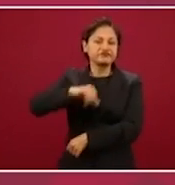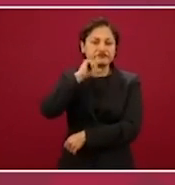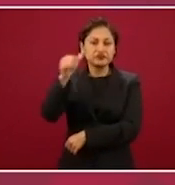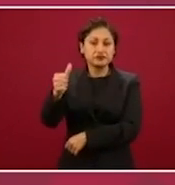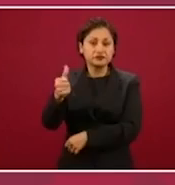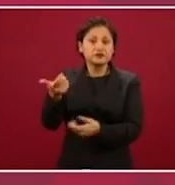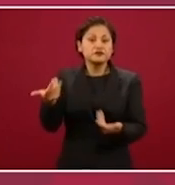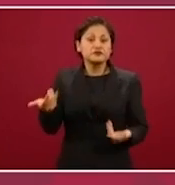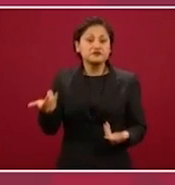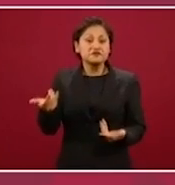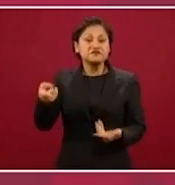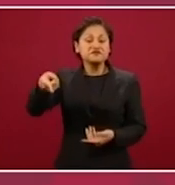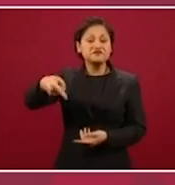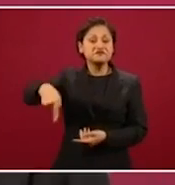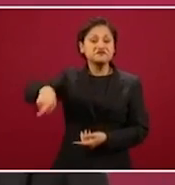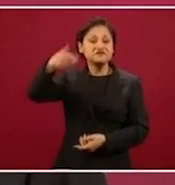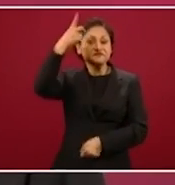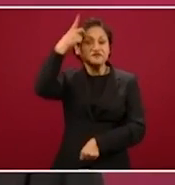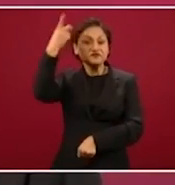pierden.